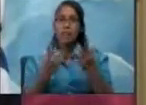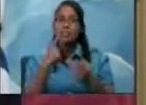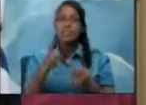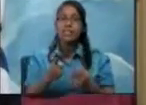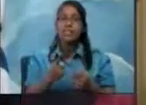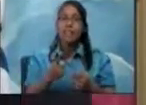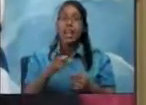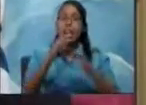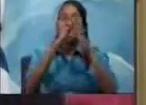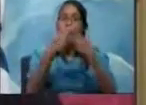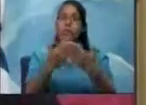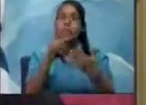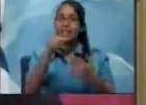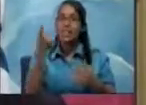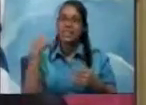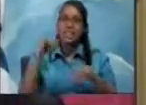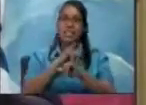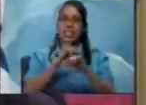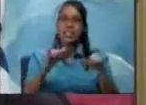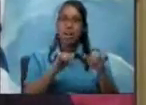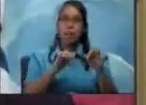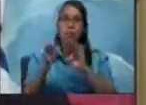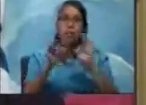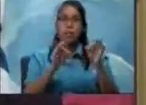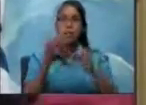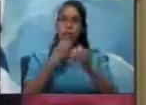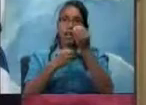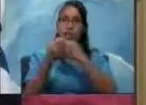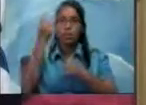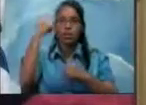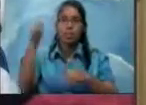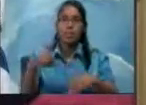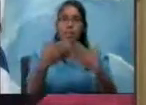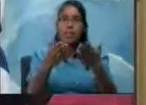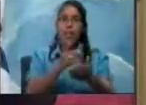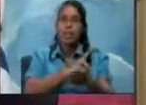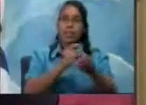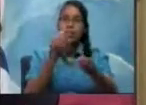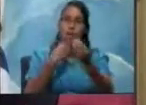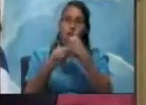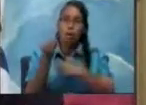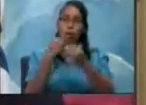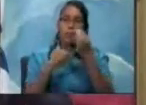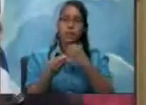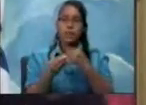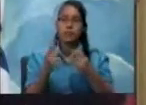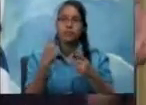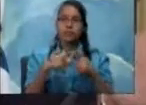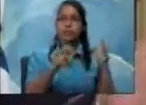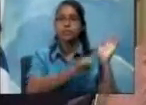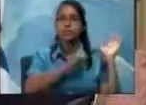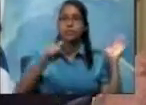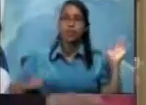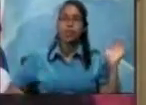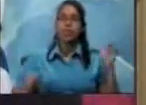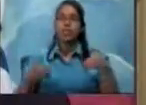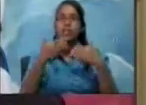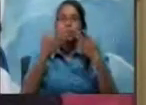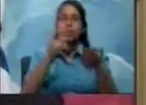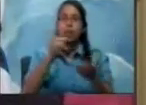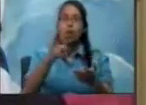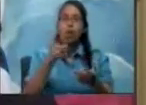Biblia que él tenía ya preparado el alimento para darles de comer pero el Señor les dio un